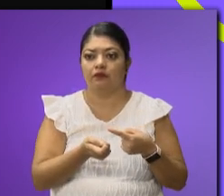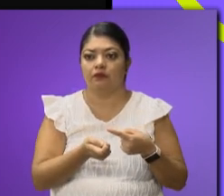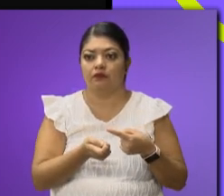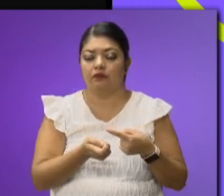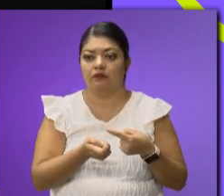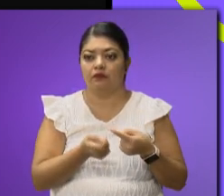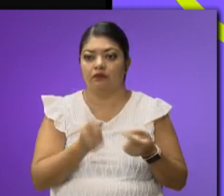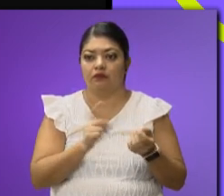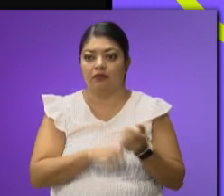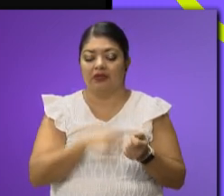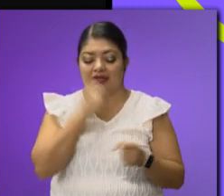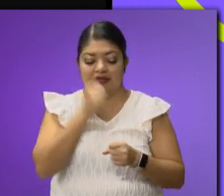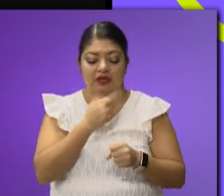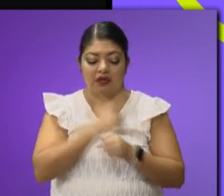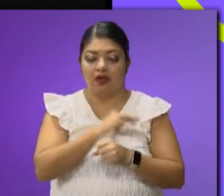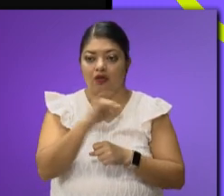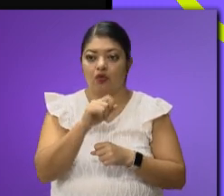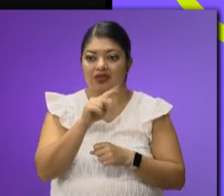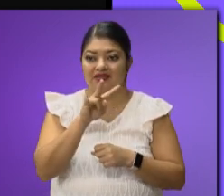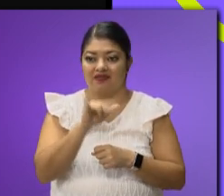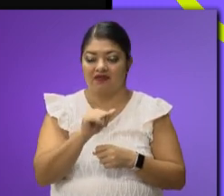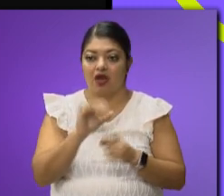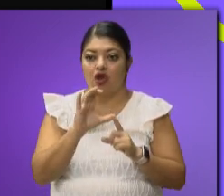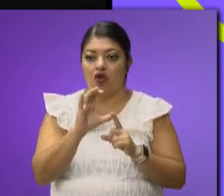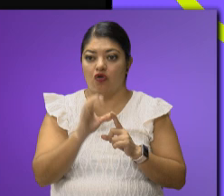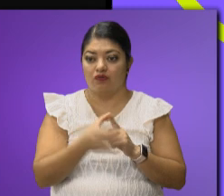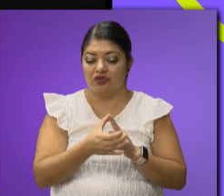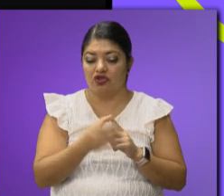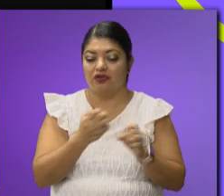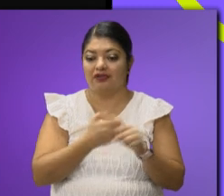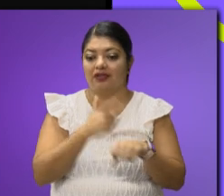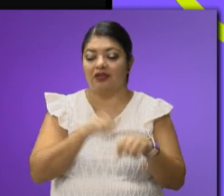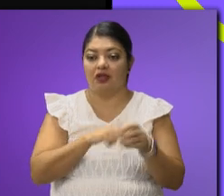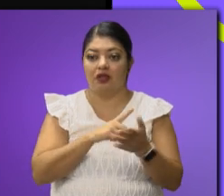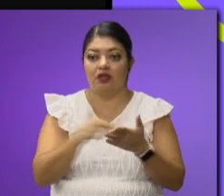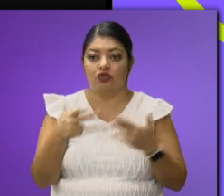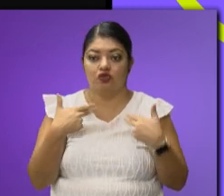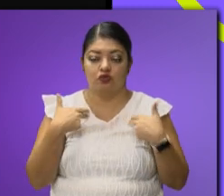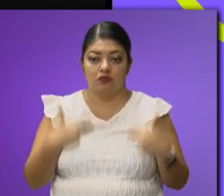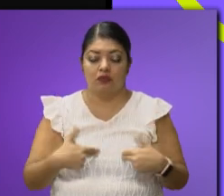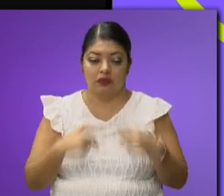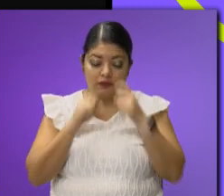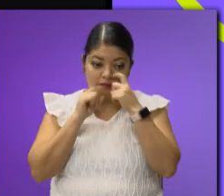por la Secretaría Ejecutiva de la Comisión Estatal de Derechos Humanos,